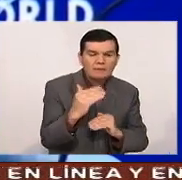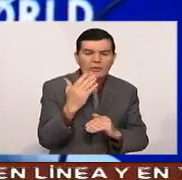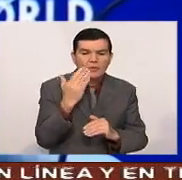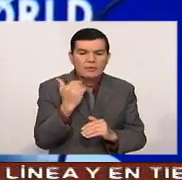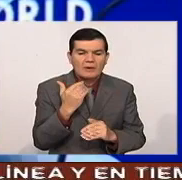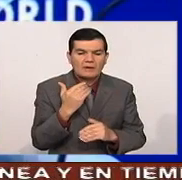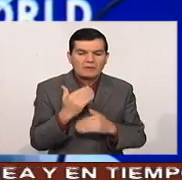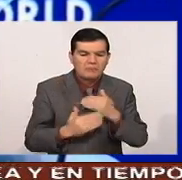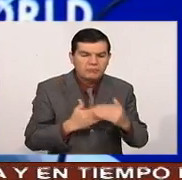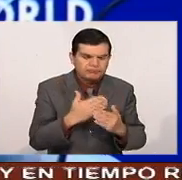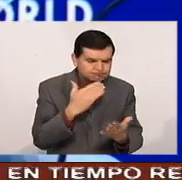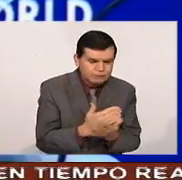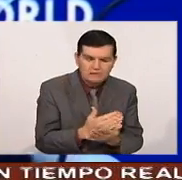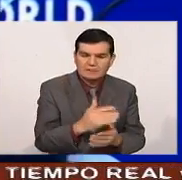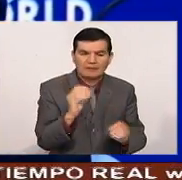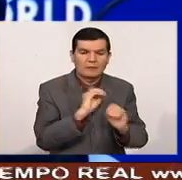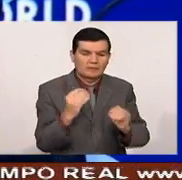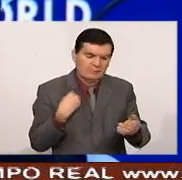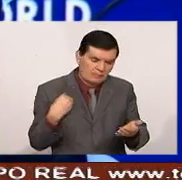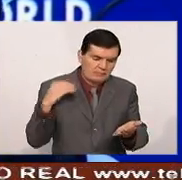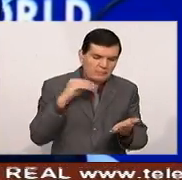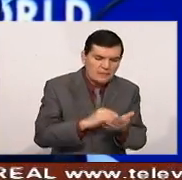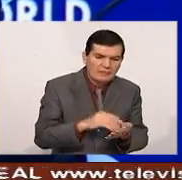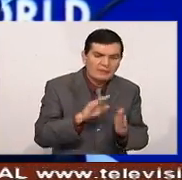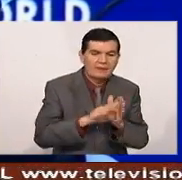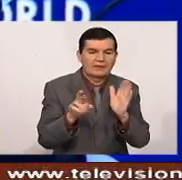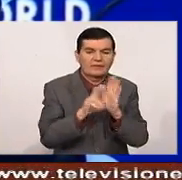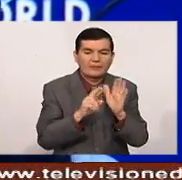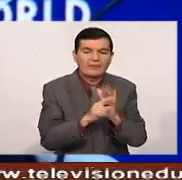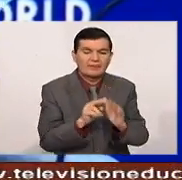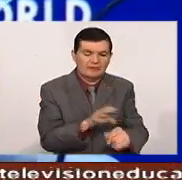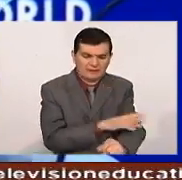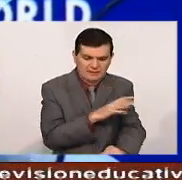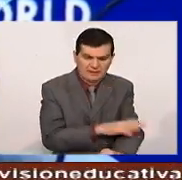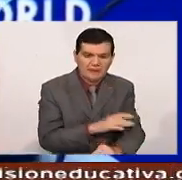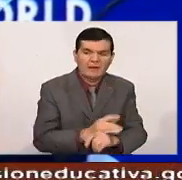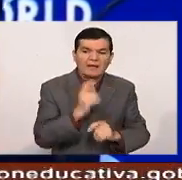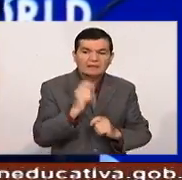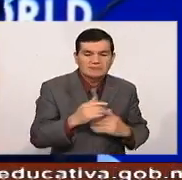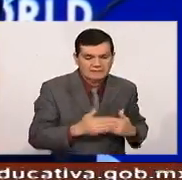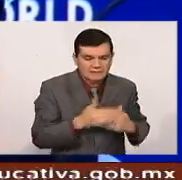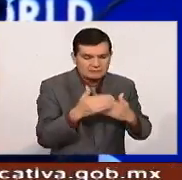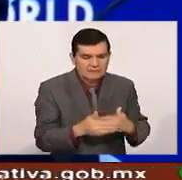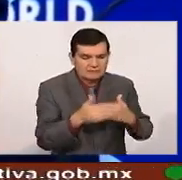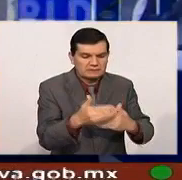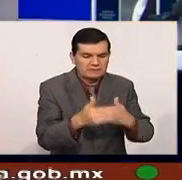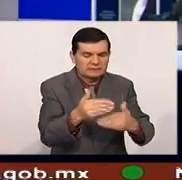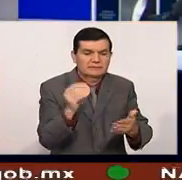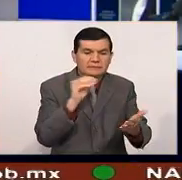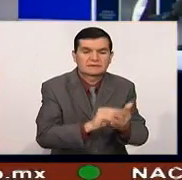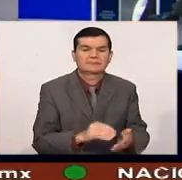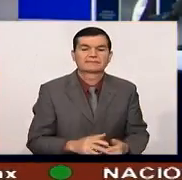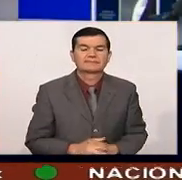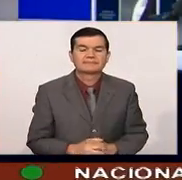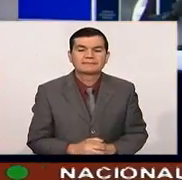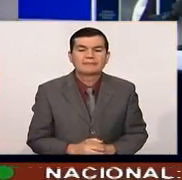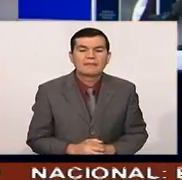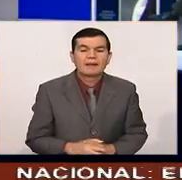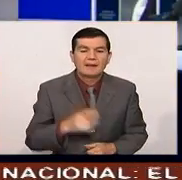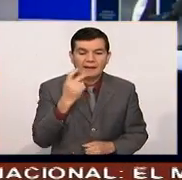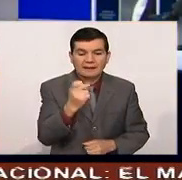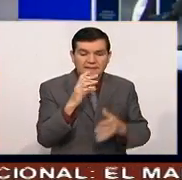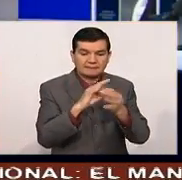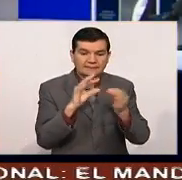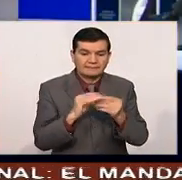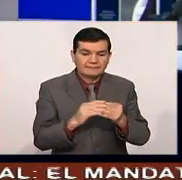detiene la instrumentación de la reforma energética en la etapa que corresponda ahora instrumentar. Precisó